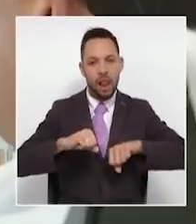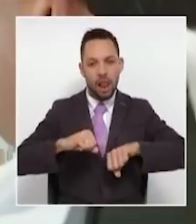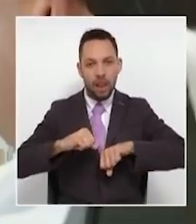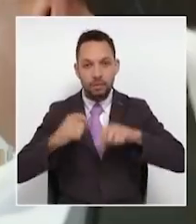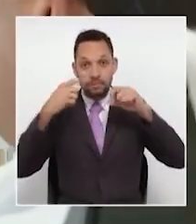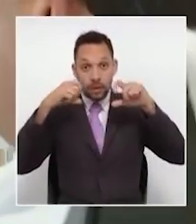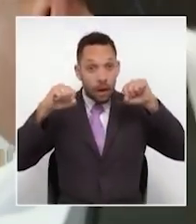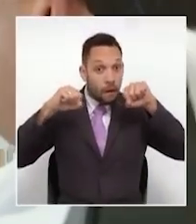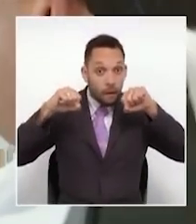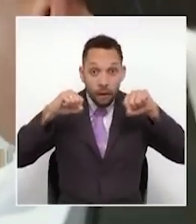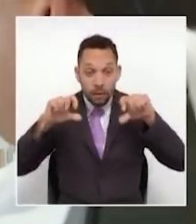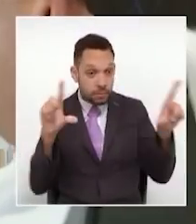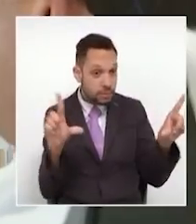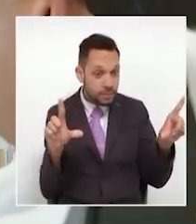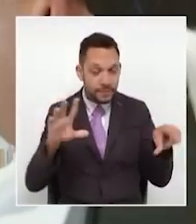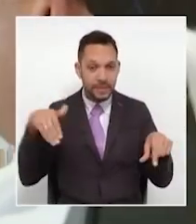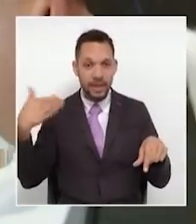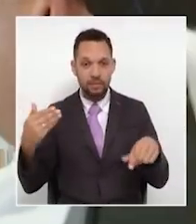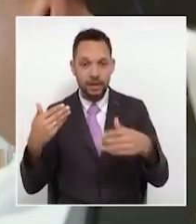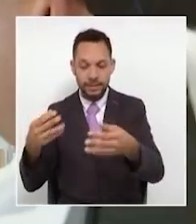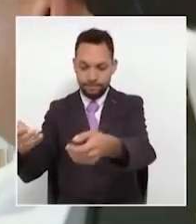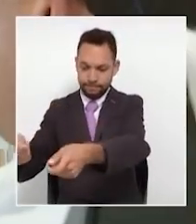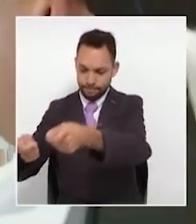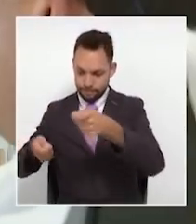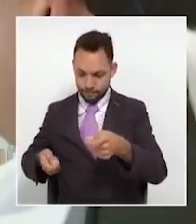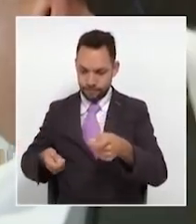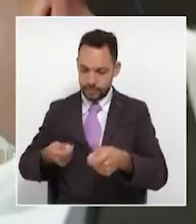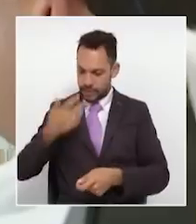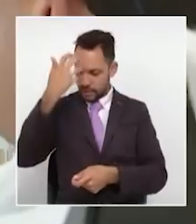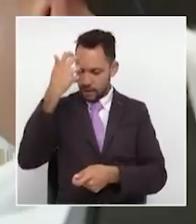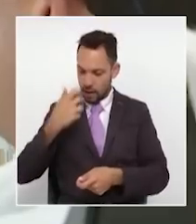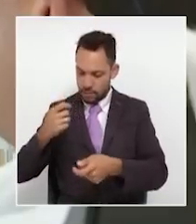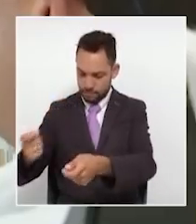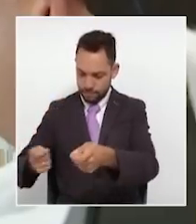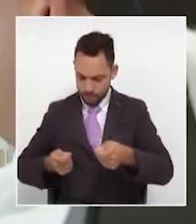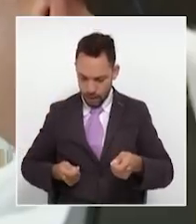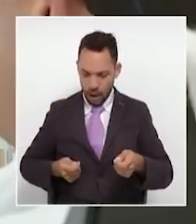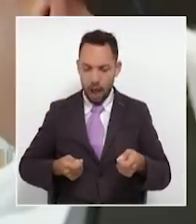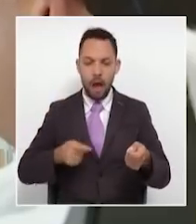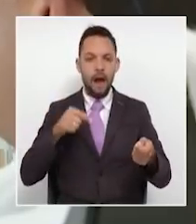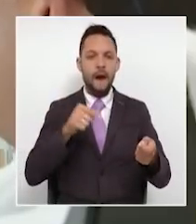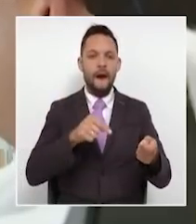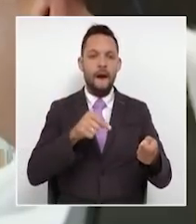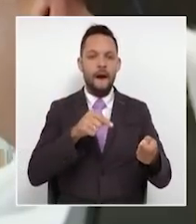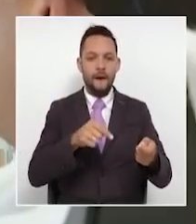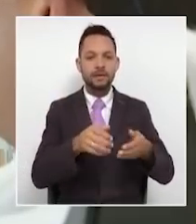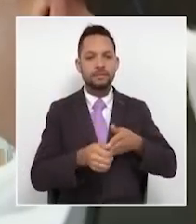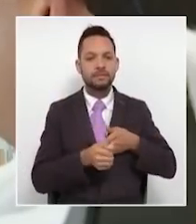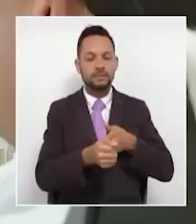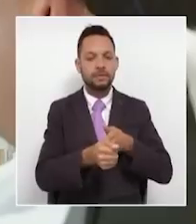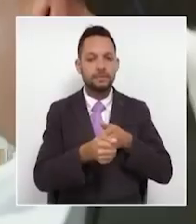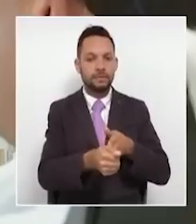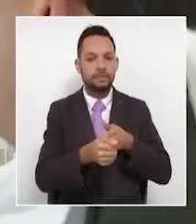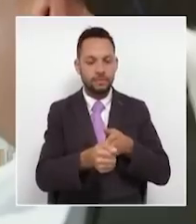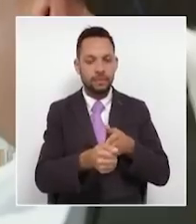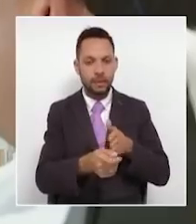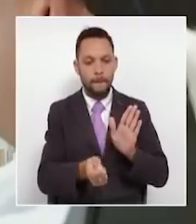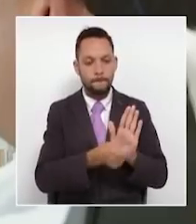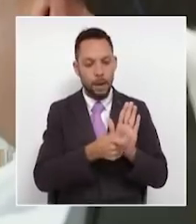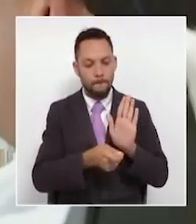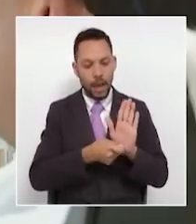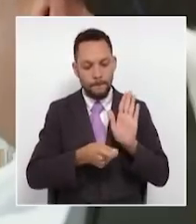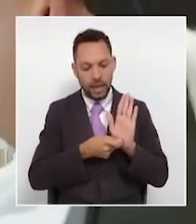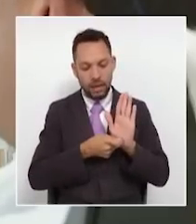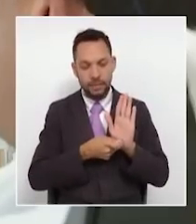después hacemos un análisis de los resultados y vamos a tratar de mejorar en cada sesión en la puntuación